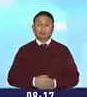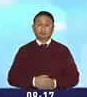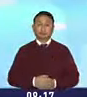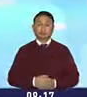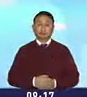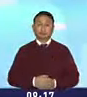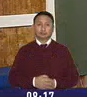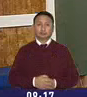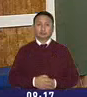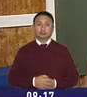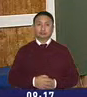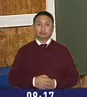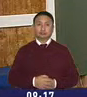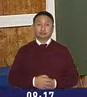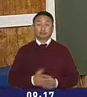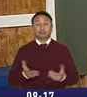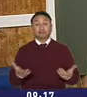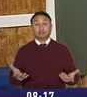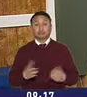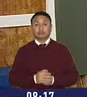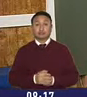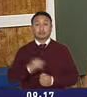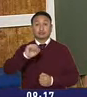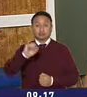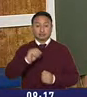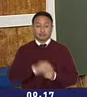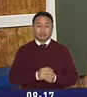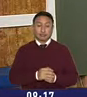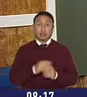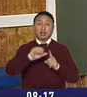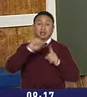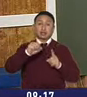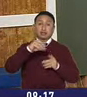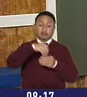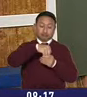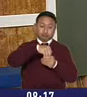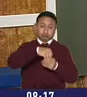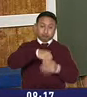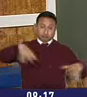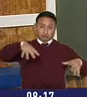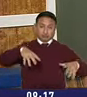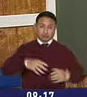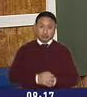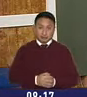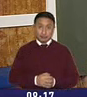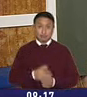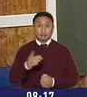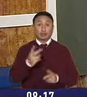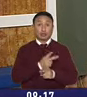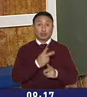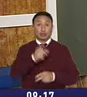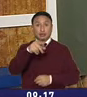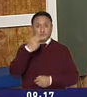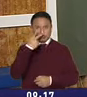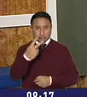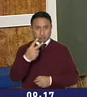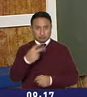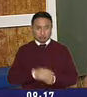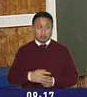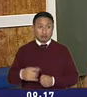Casamen. Bueno, se activó el sistema que mancha estos billetes, sin embargo ahí la ciudadanía tiene que estar atenta,